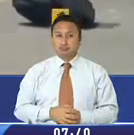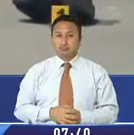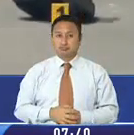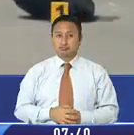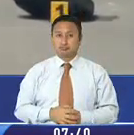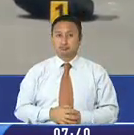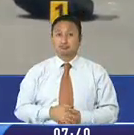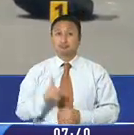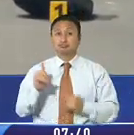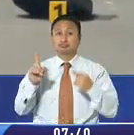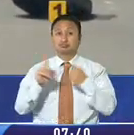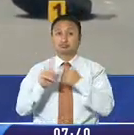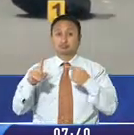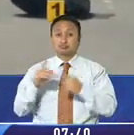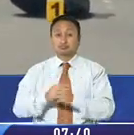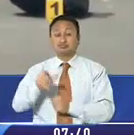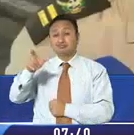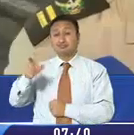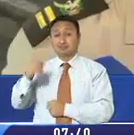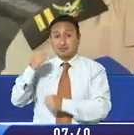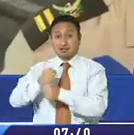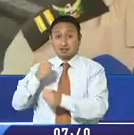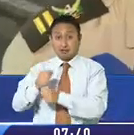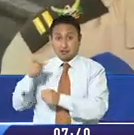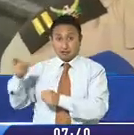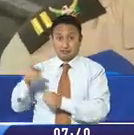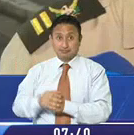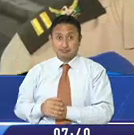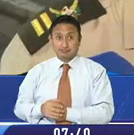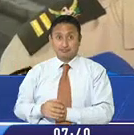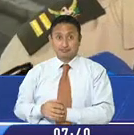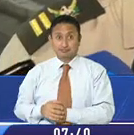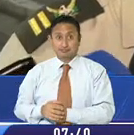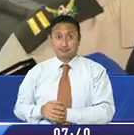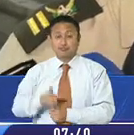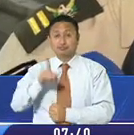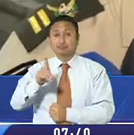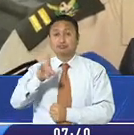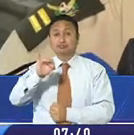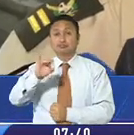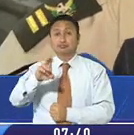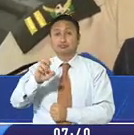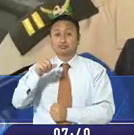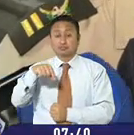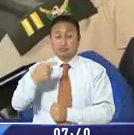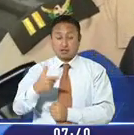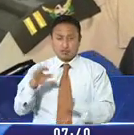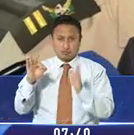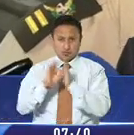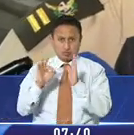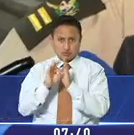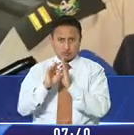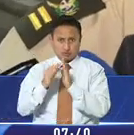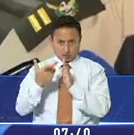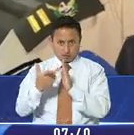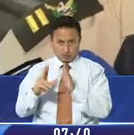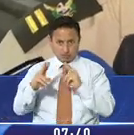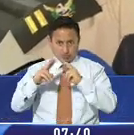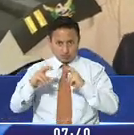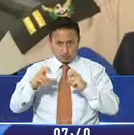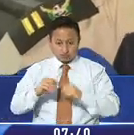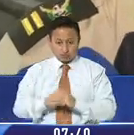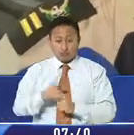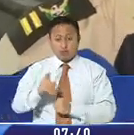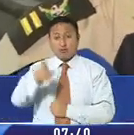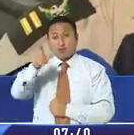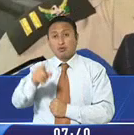parecer sería un trabajador portuario. DINASED está trabajando con igual con redes sociales. En redes sociales, pues, hay una persona que